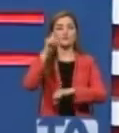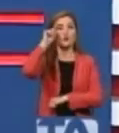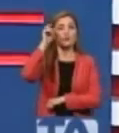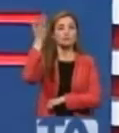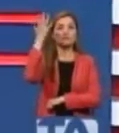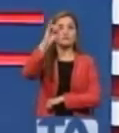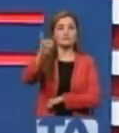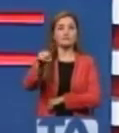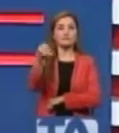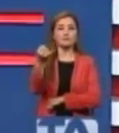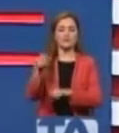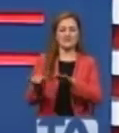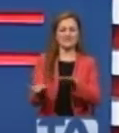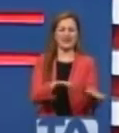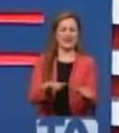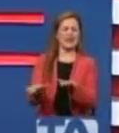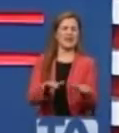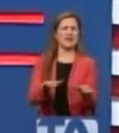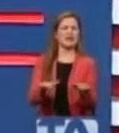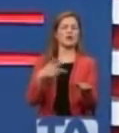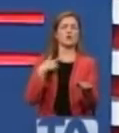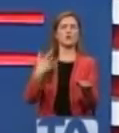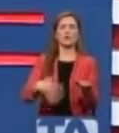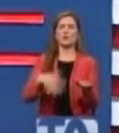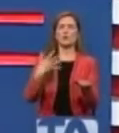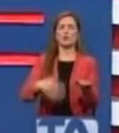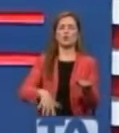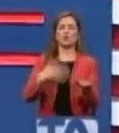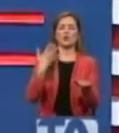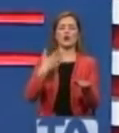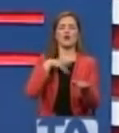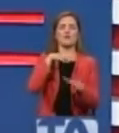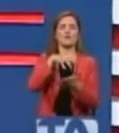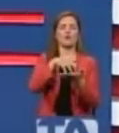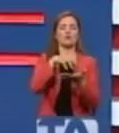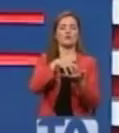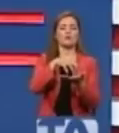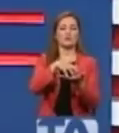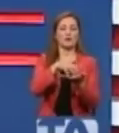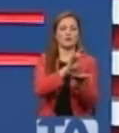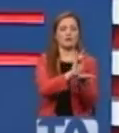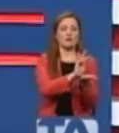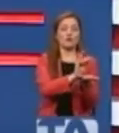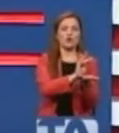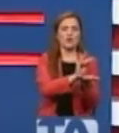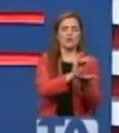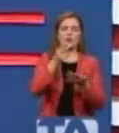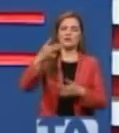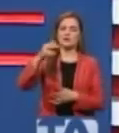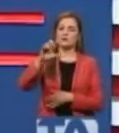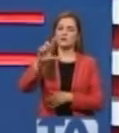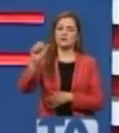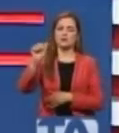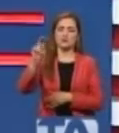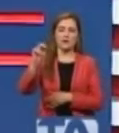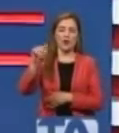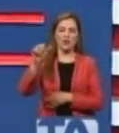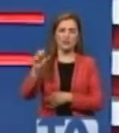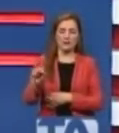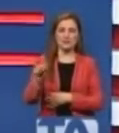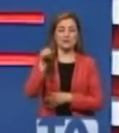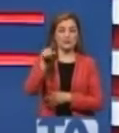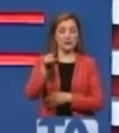pasado jueves afectó a 240 viviendas en Chillanes, provincia de Bolívar. La mayoría de las casas están ubicadas